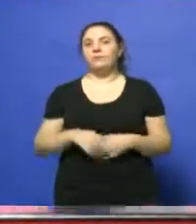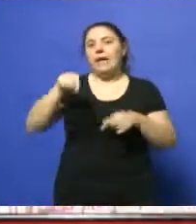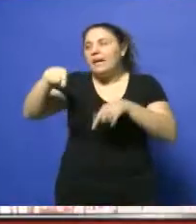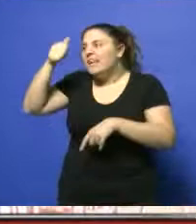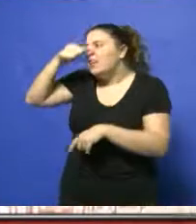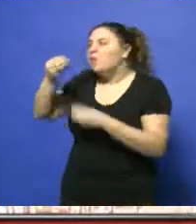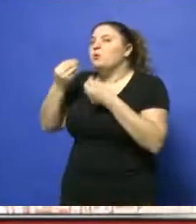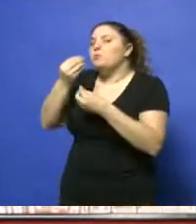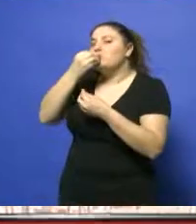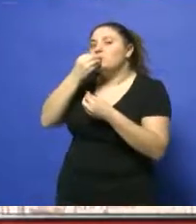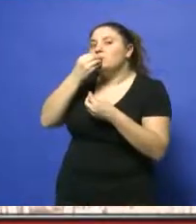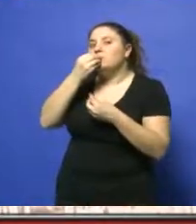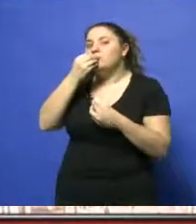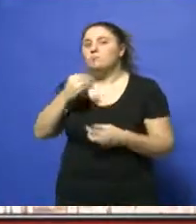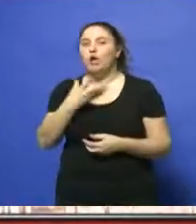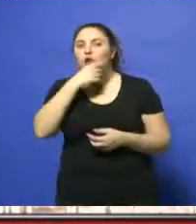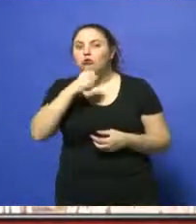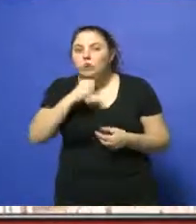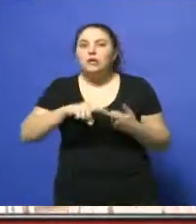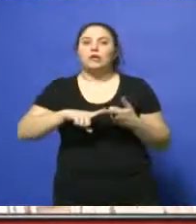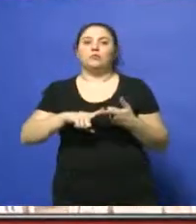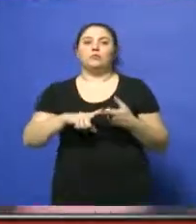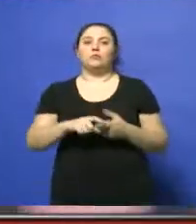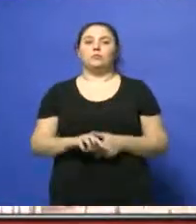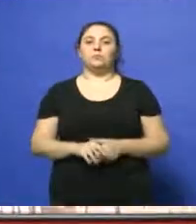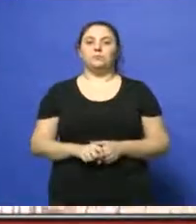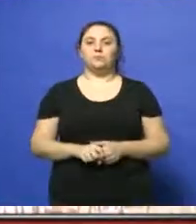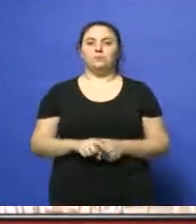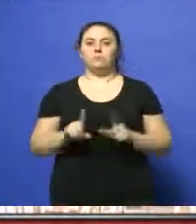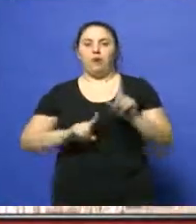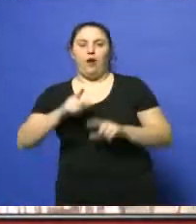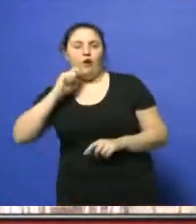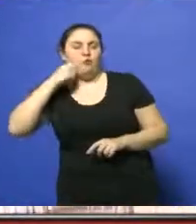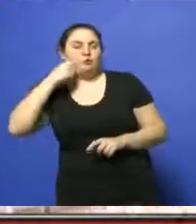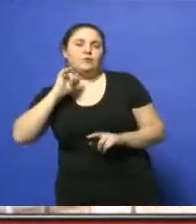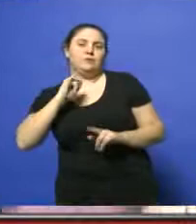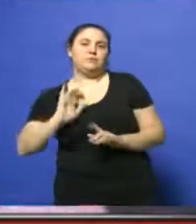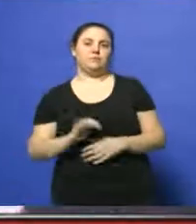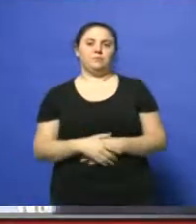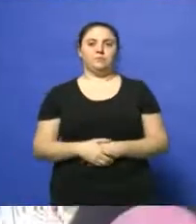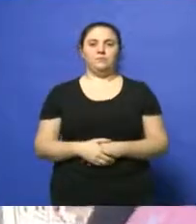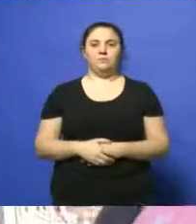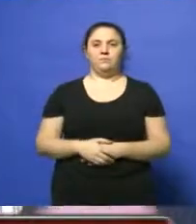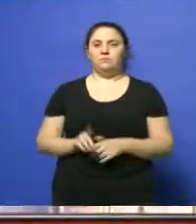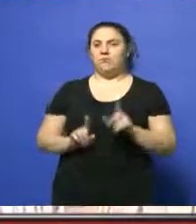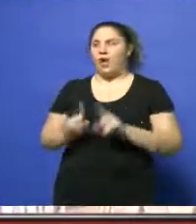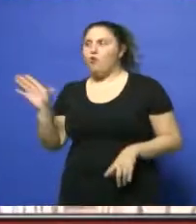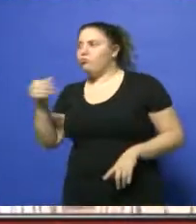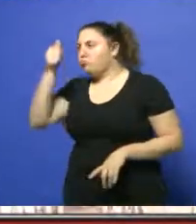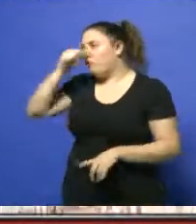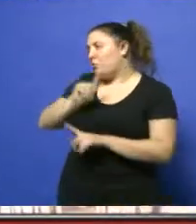han pensado ya? Capaz que un chivito, un corderito, algo de eso, sí. ¿Algo rico? Algo rico, sí. ¿Algo que por ahí no se come todos los